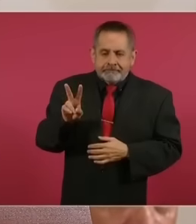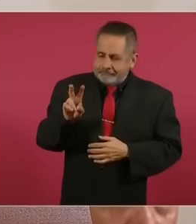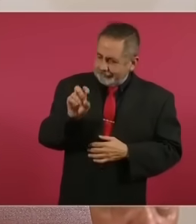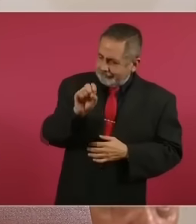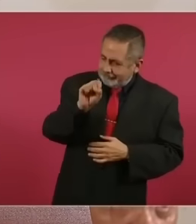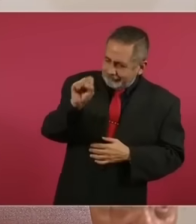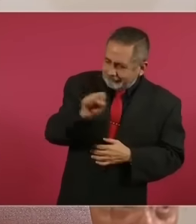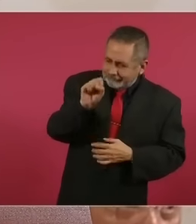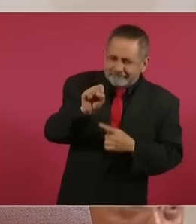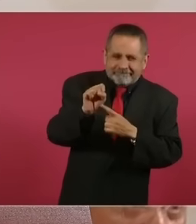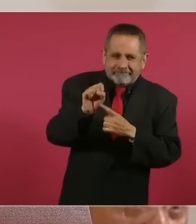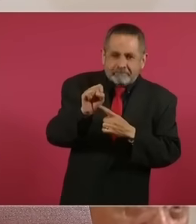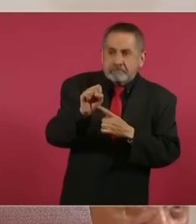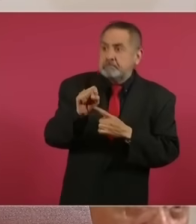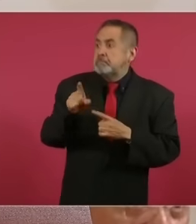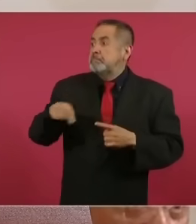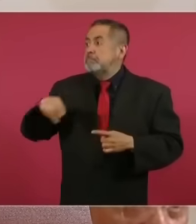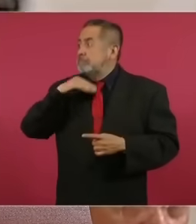sabadazo,